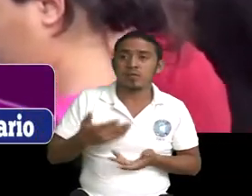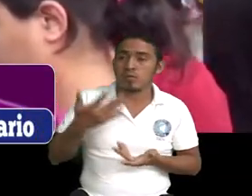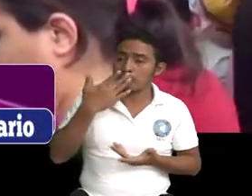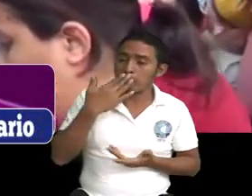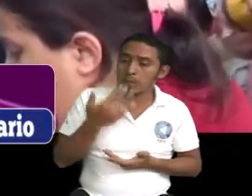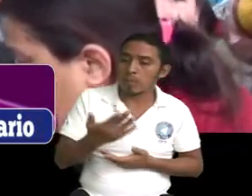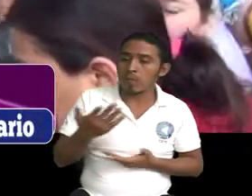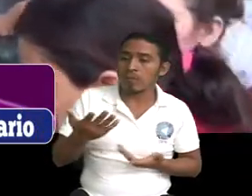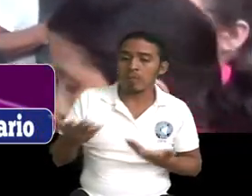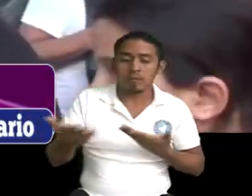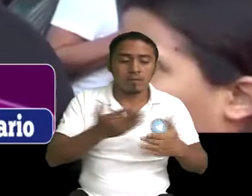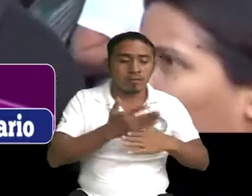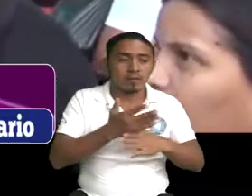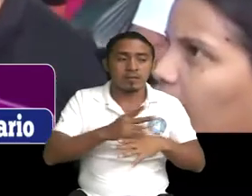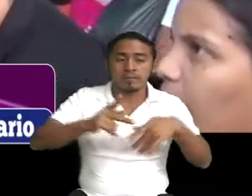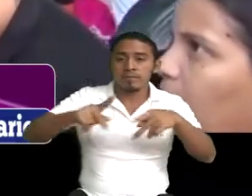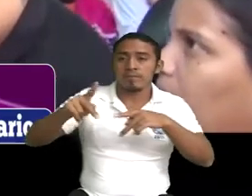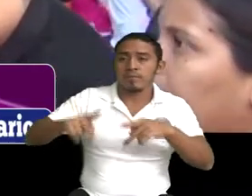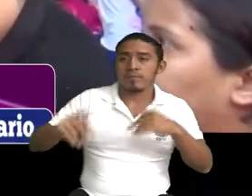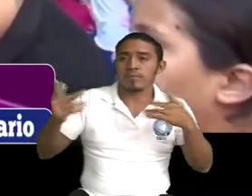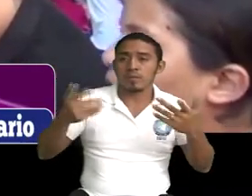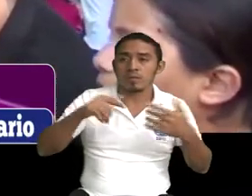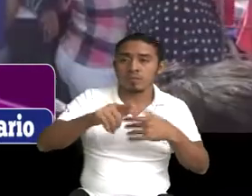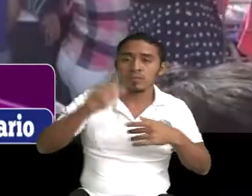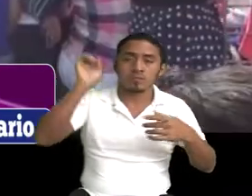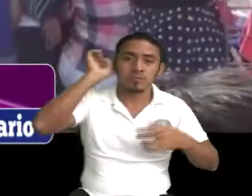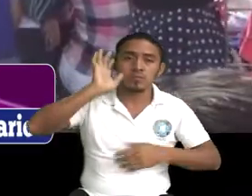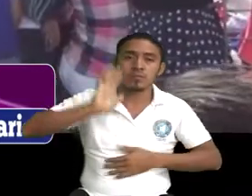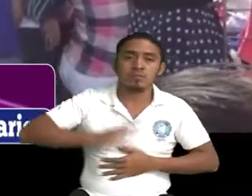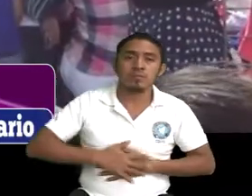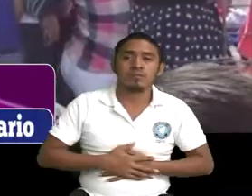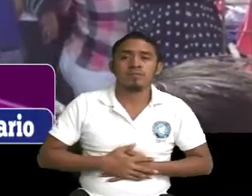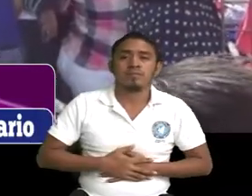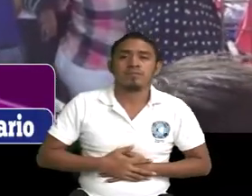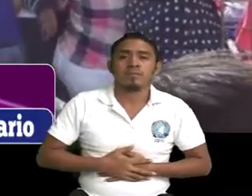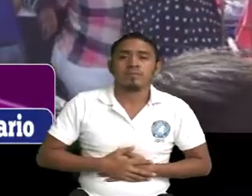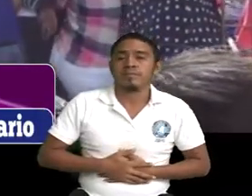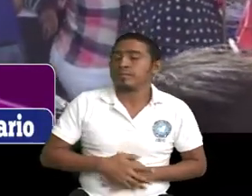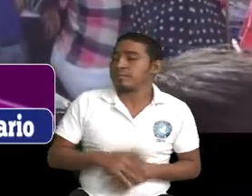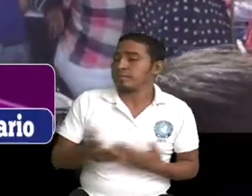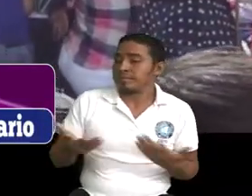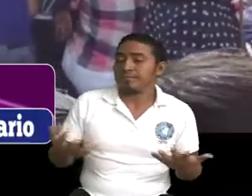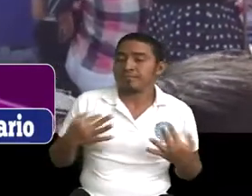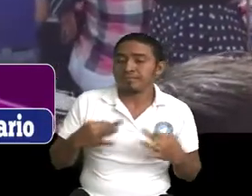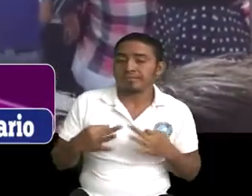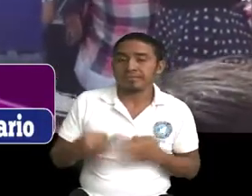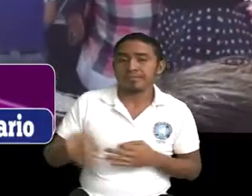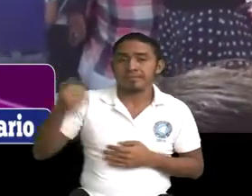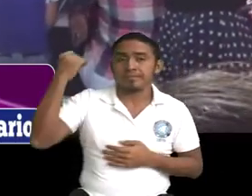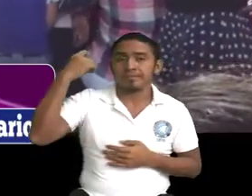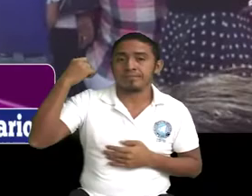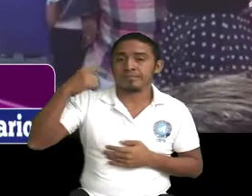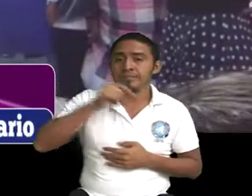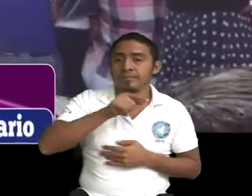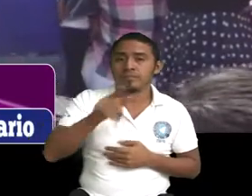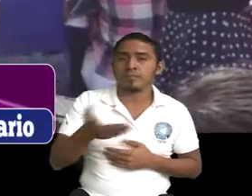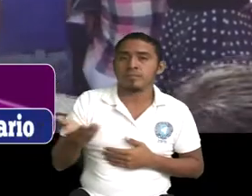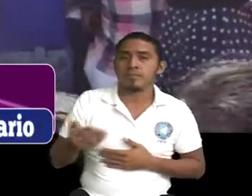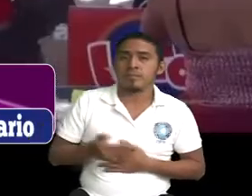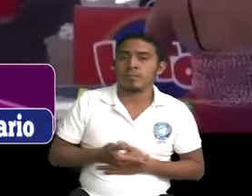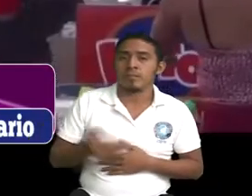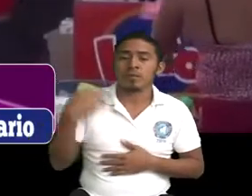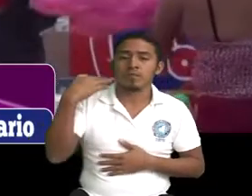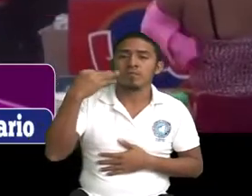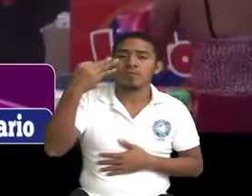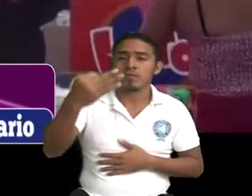calidez de cada uno de los protagonistas del sector turismo. Y sin duda alguna también entendimiento y de cara a ello también